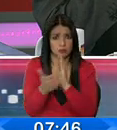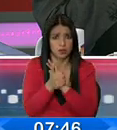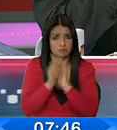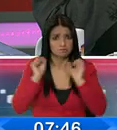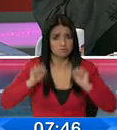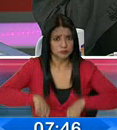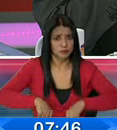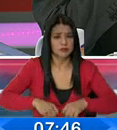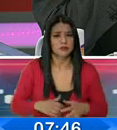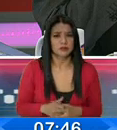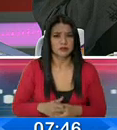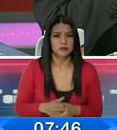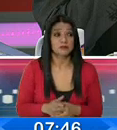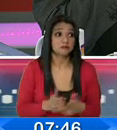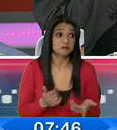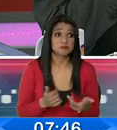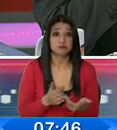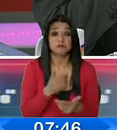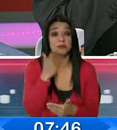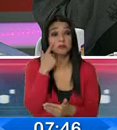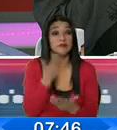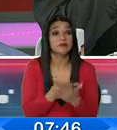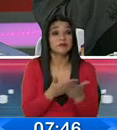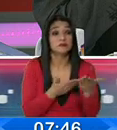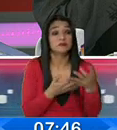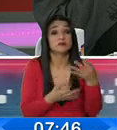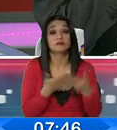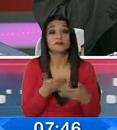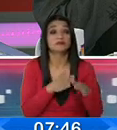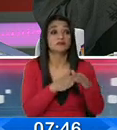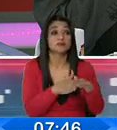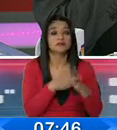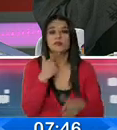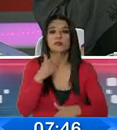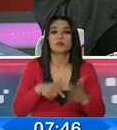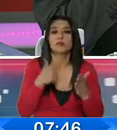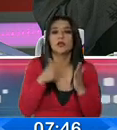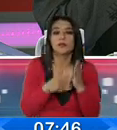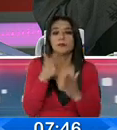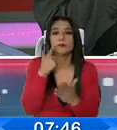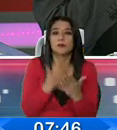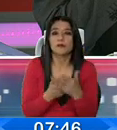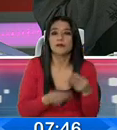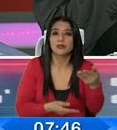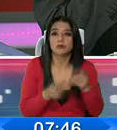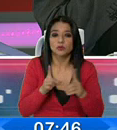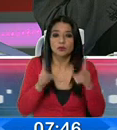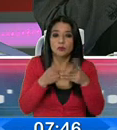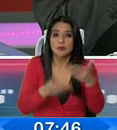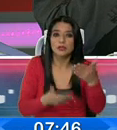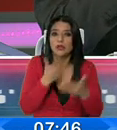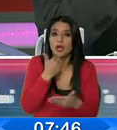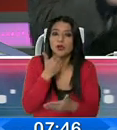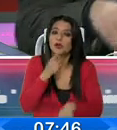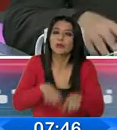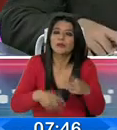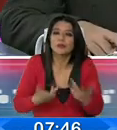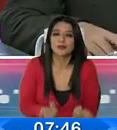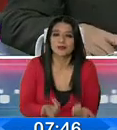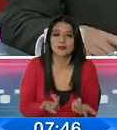fijar judicialmente pruebas. No se puede combatir sin una fijación documental y una